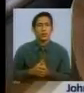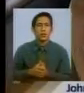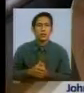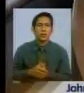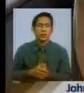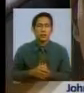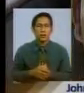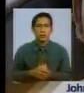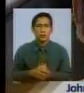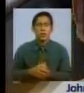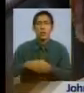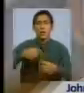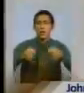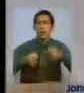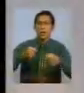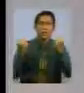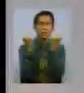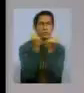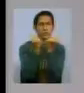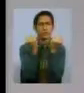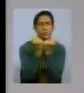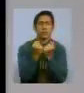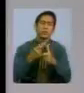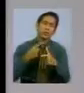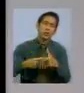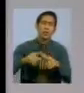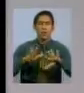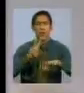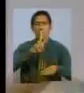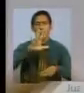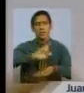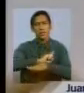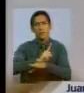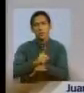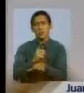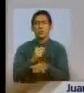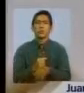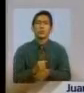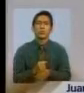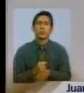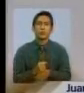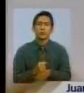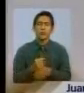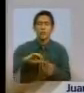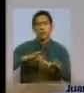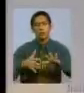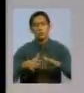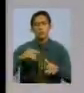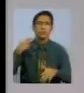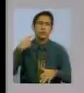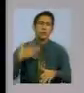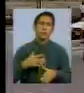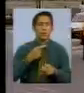tremendo el tráfico, está pesado bastante. Aquí ya tenemos más o menos 25 minutos y el turno de vez en cuando se pierde por